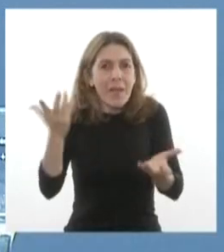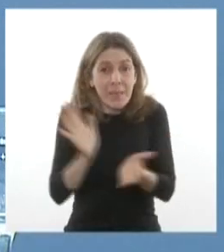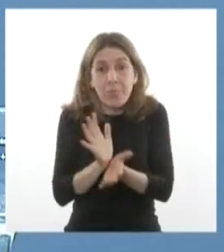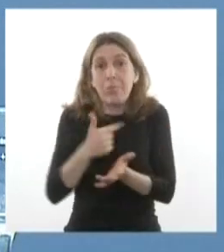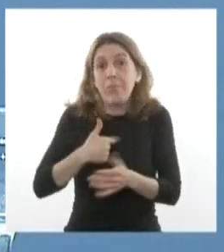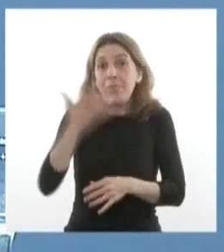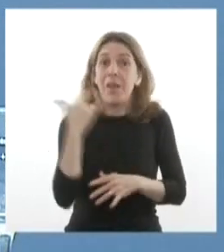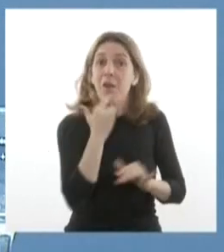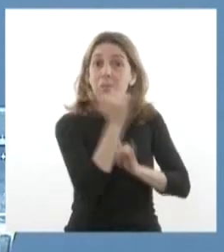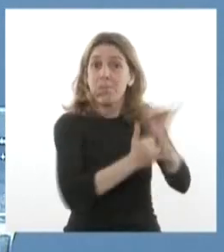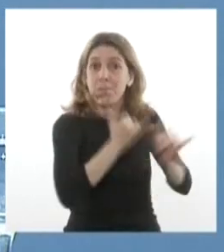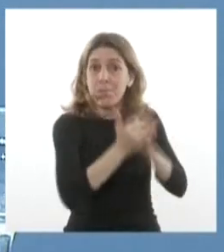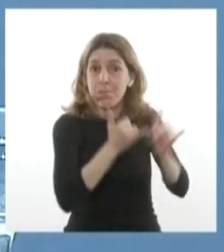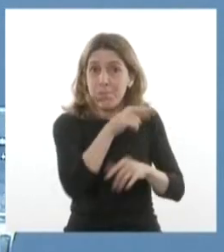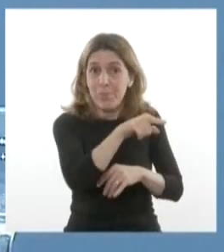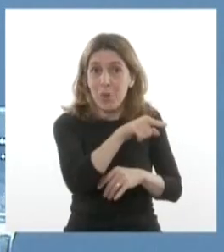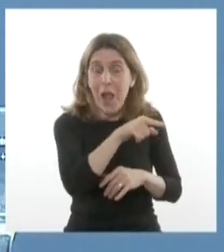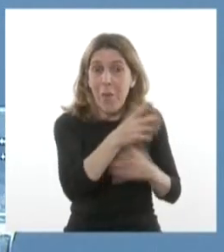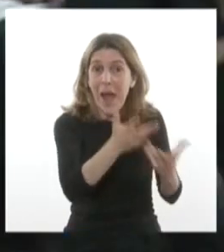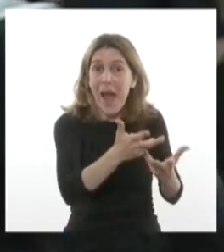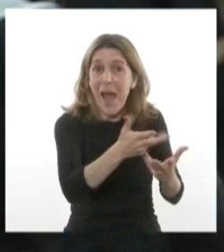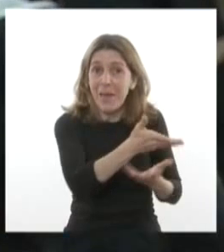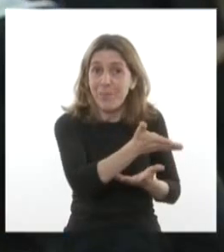contaba a